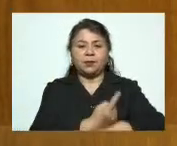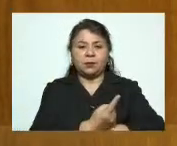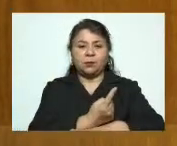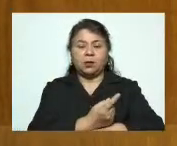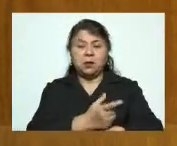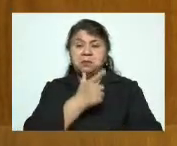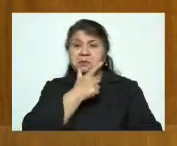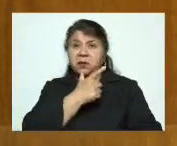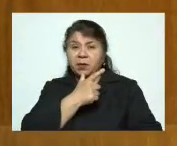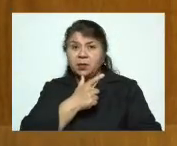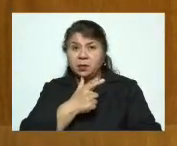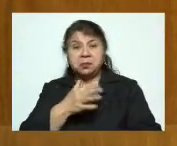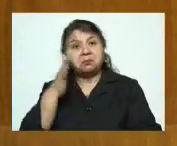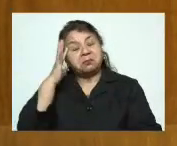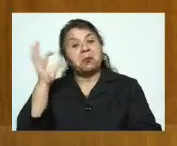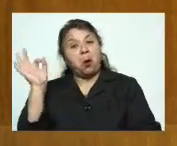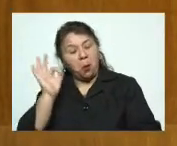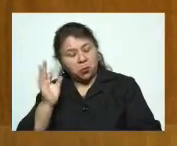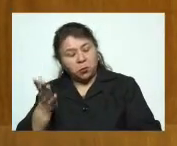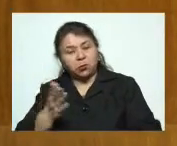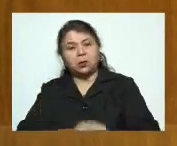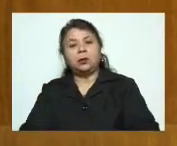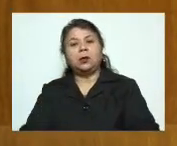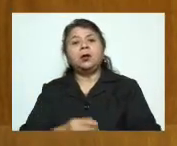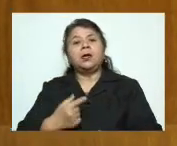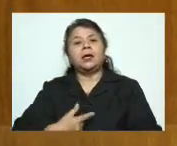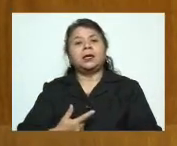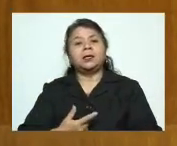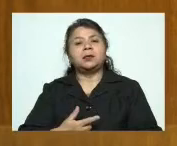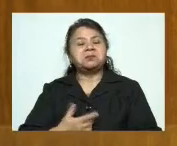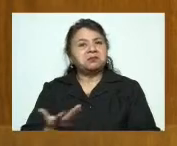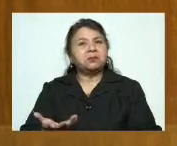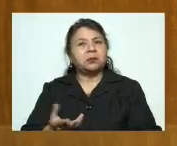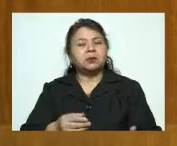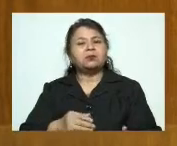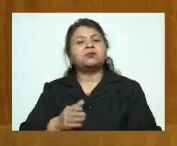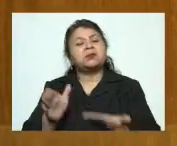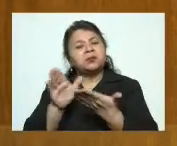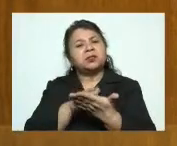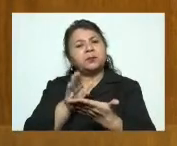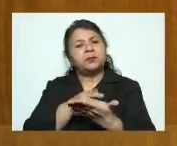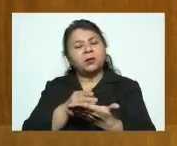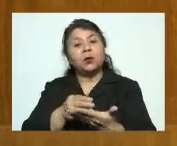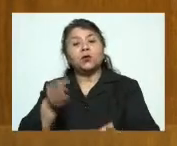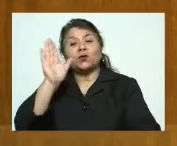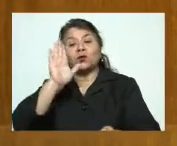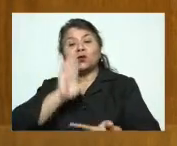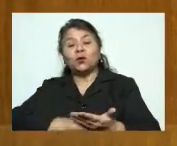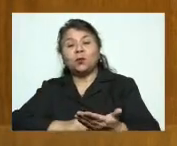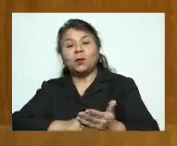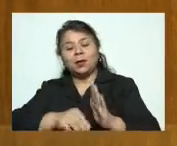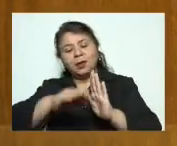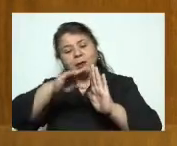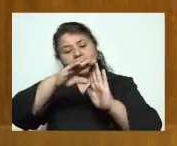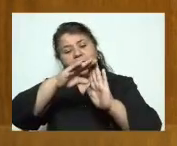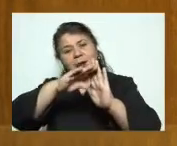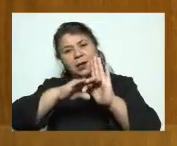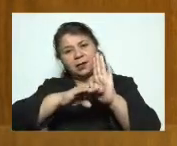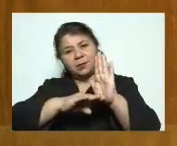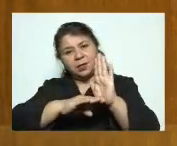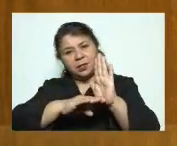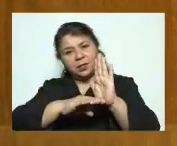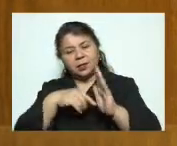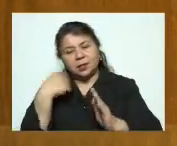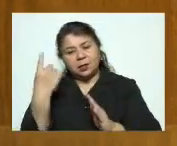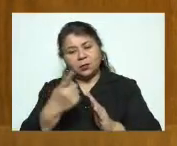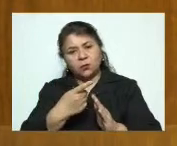oportuno, razonable, hacer un repaso de las medidas que hemos tomado y de los resultados que vamos obteniendo